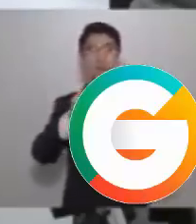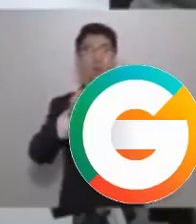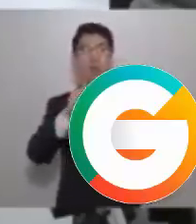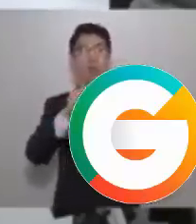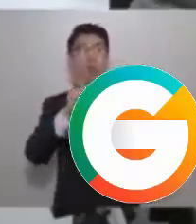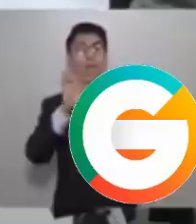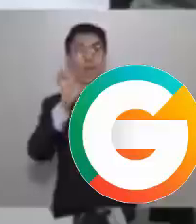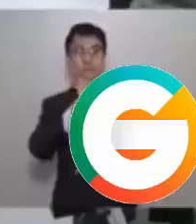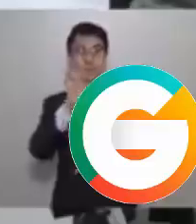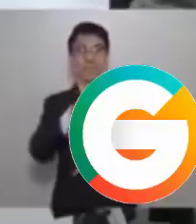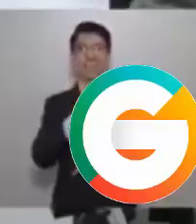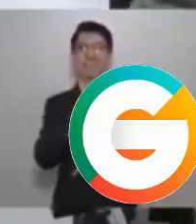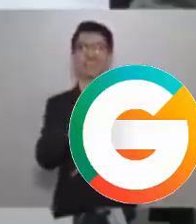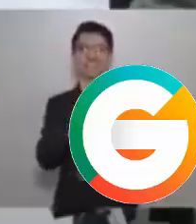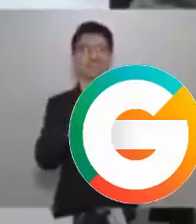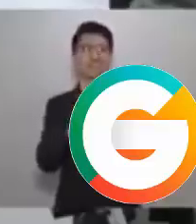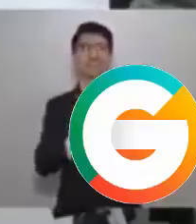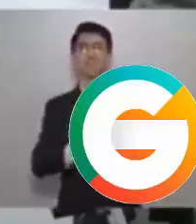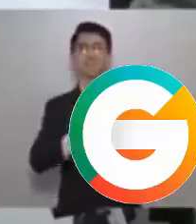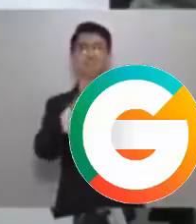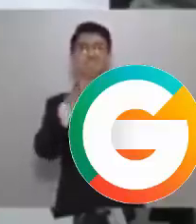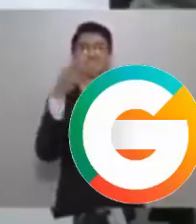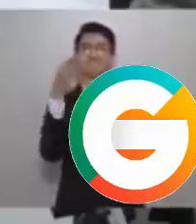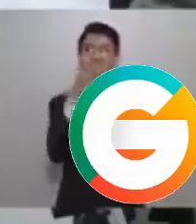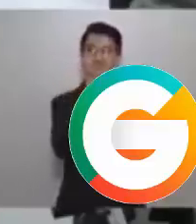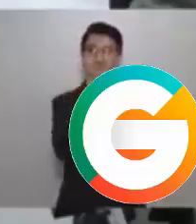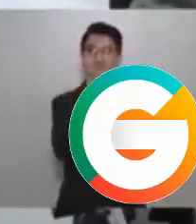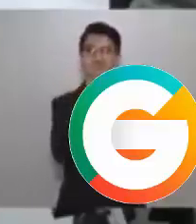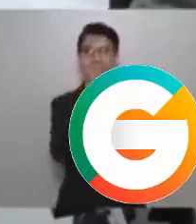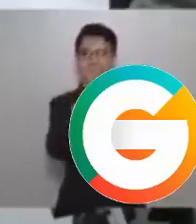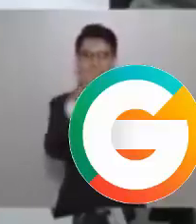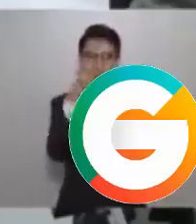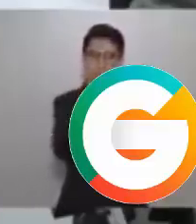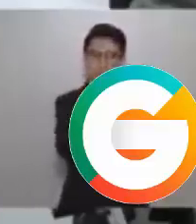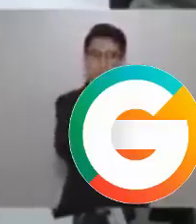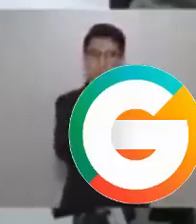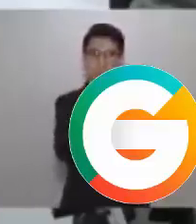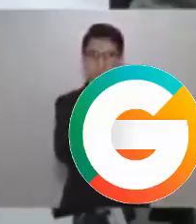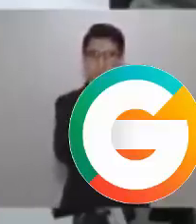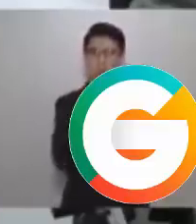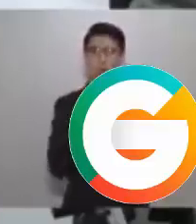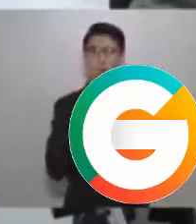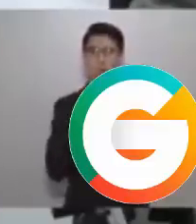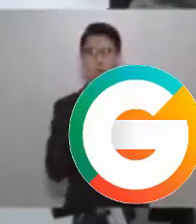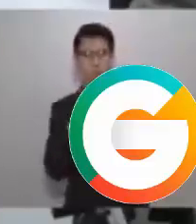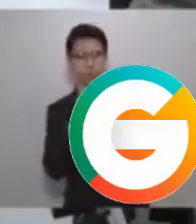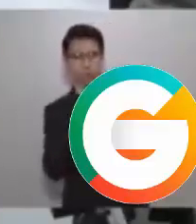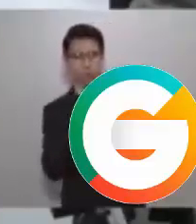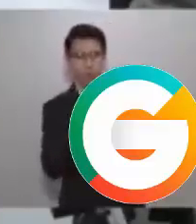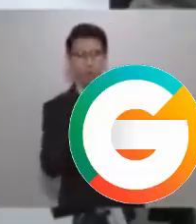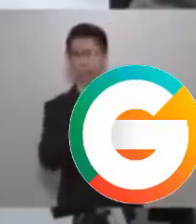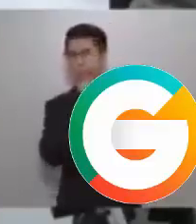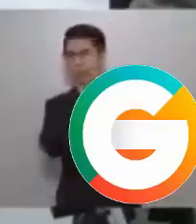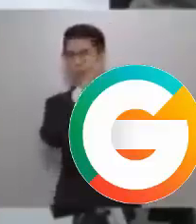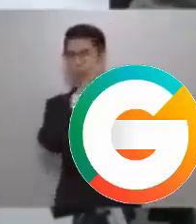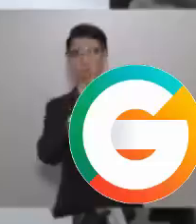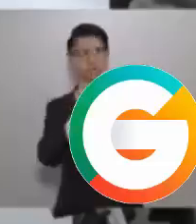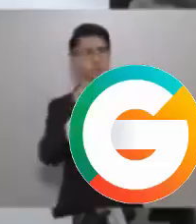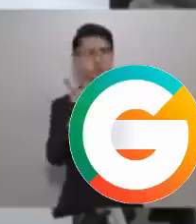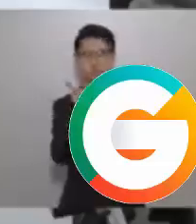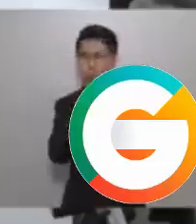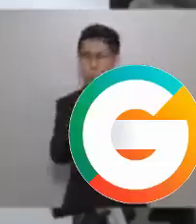se había y se ha caracterizado por ser el lugar más seguro, incluso en algunos momentos el más seguro del país como